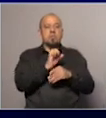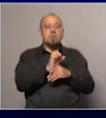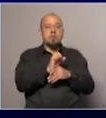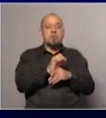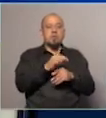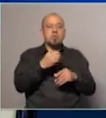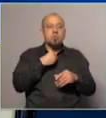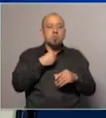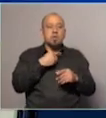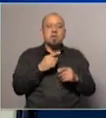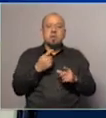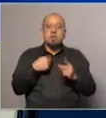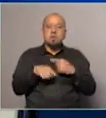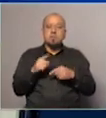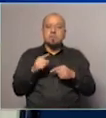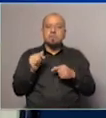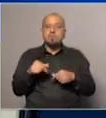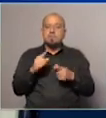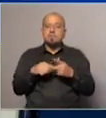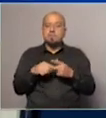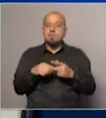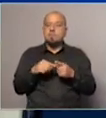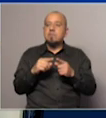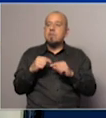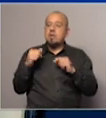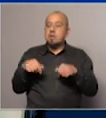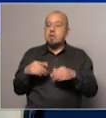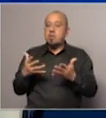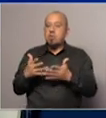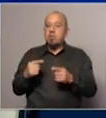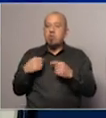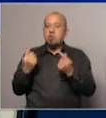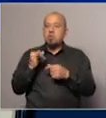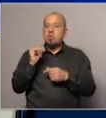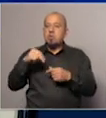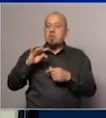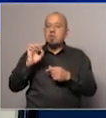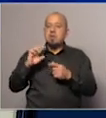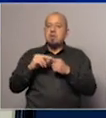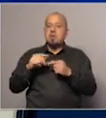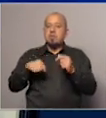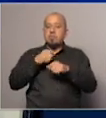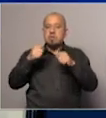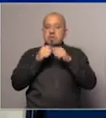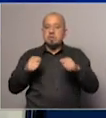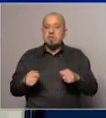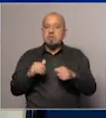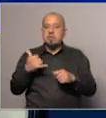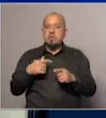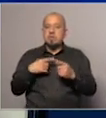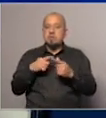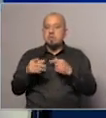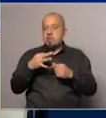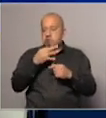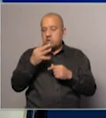acción voluntaria entonces todo esto los que están discutiendo todos los colectivos de la inter social el pin cnt ella como posición en su órgano